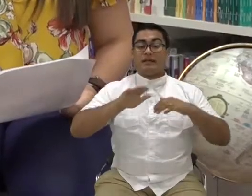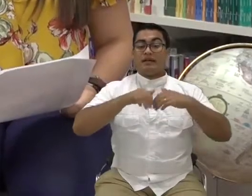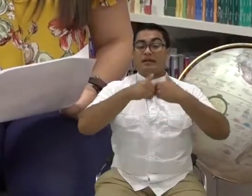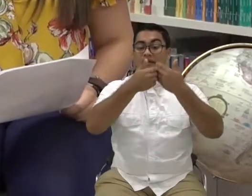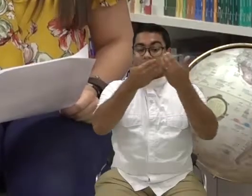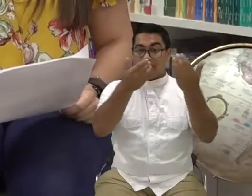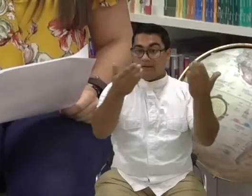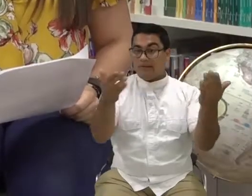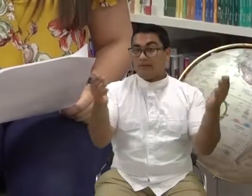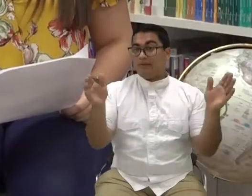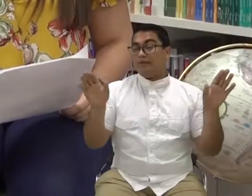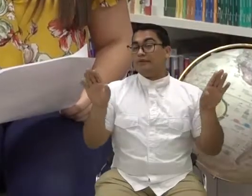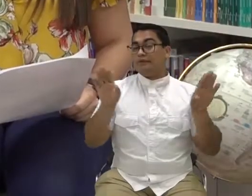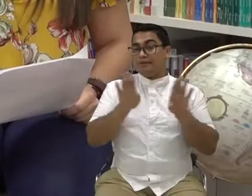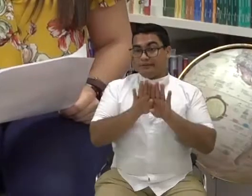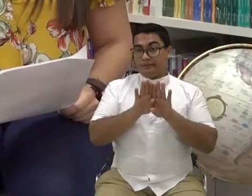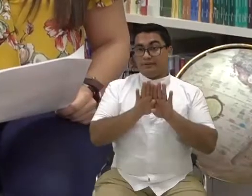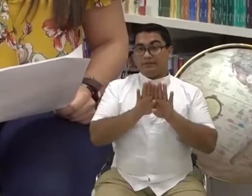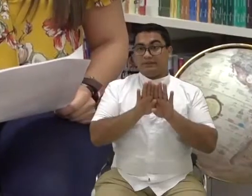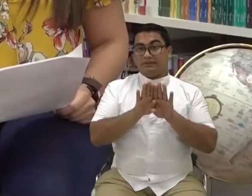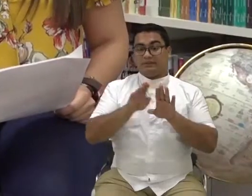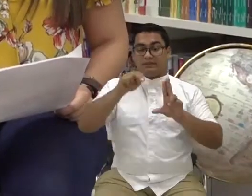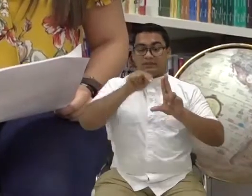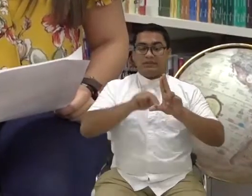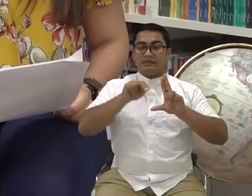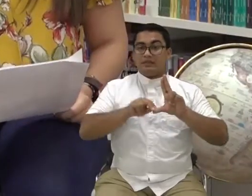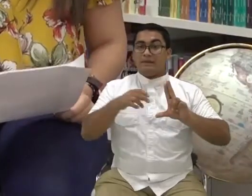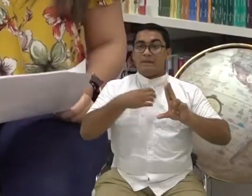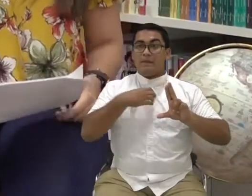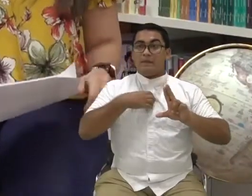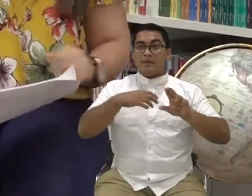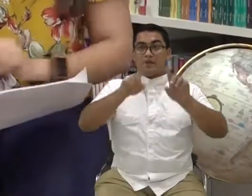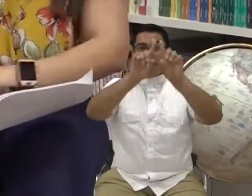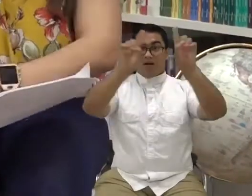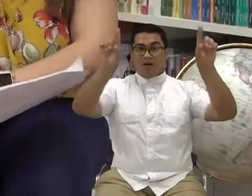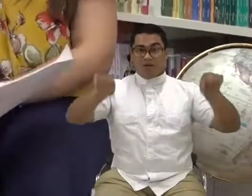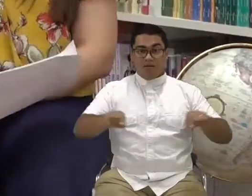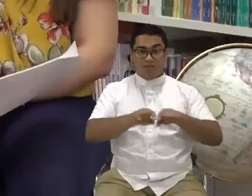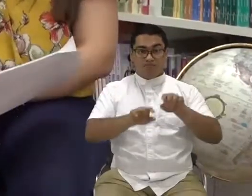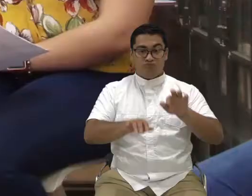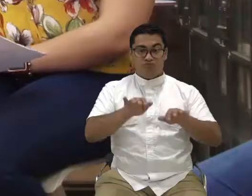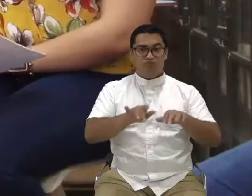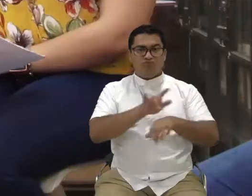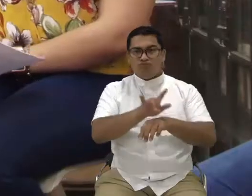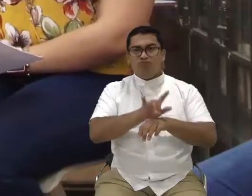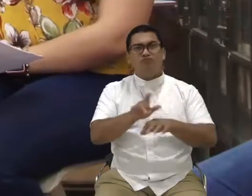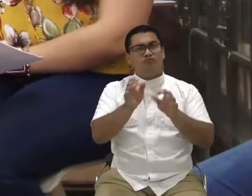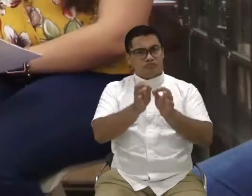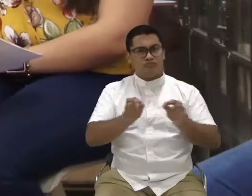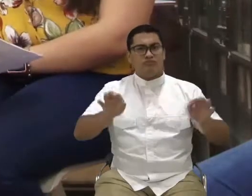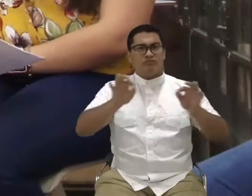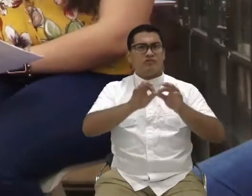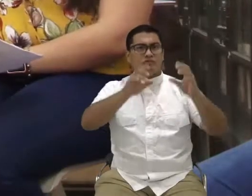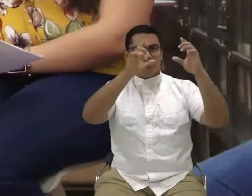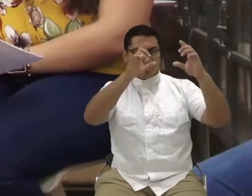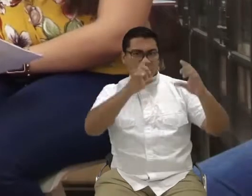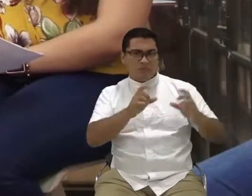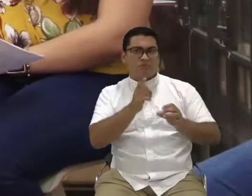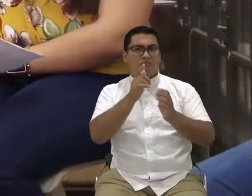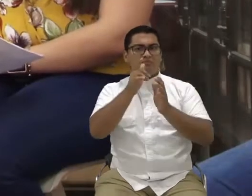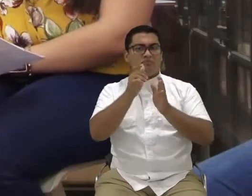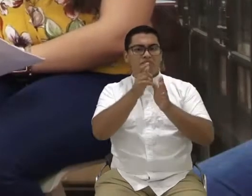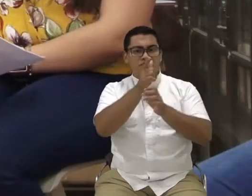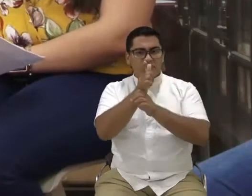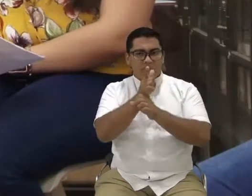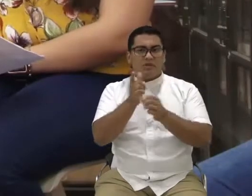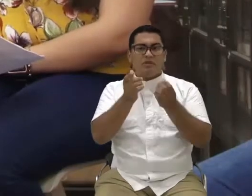virtual de aprendizaje que tiene SINAPRED, ¿verdad? Nosotros como ese proceso de acompañamiento en los procesos de formación, pero realmente es fundamental y eso